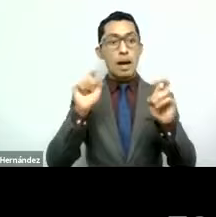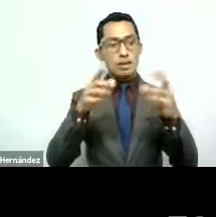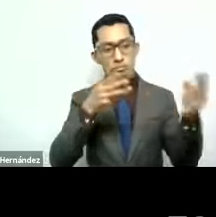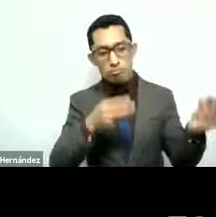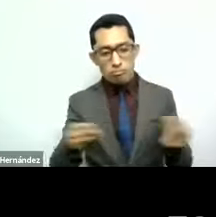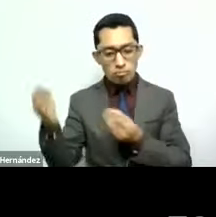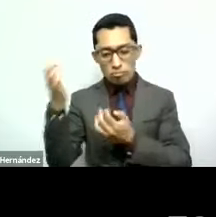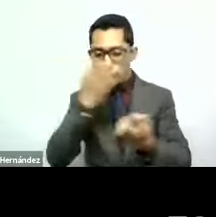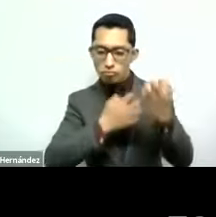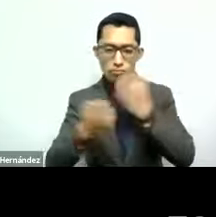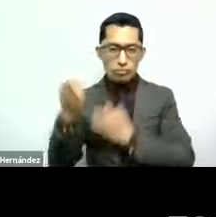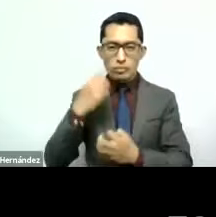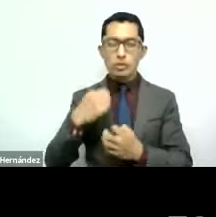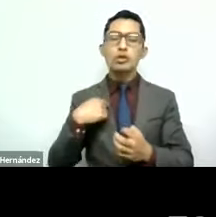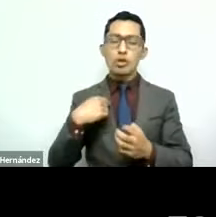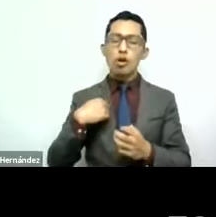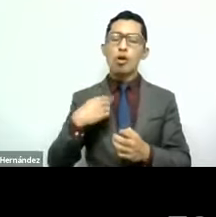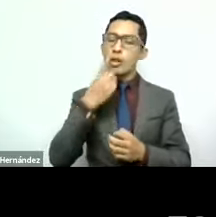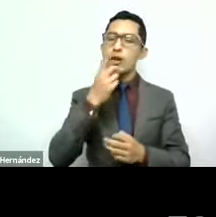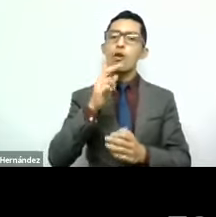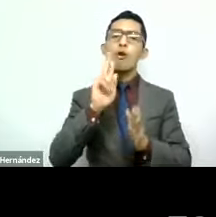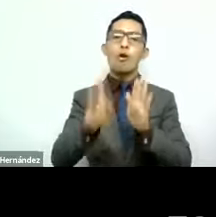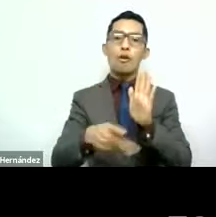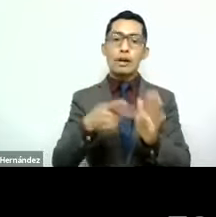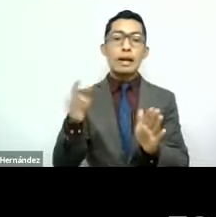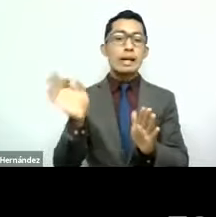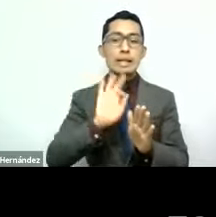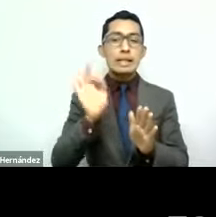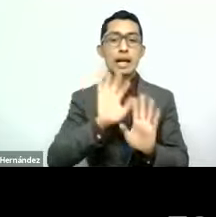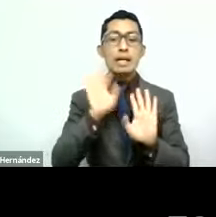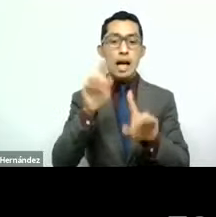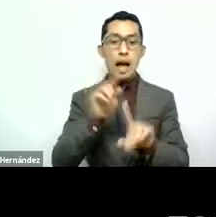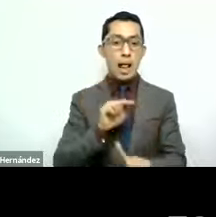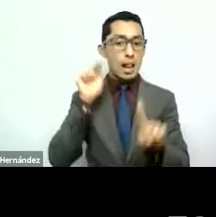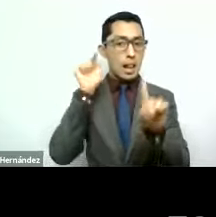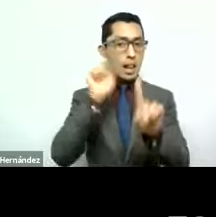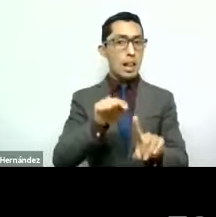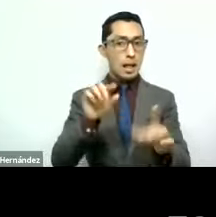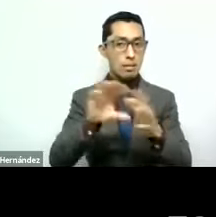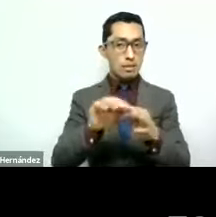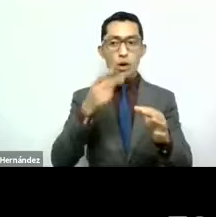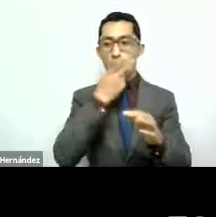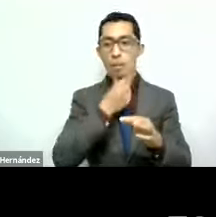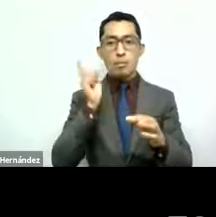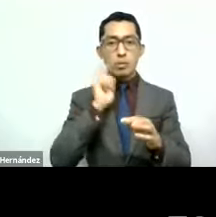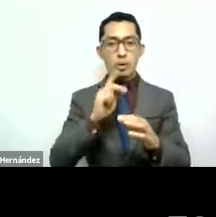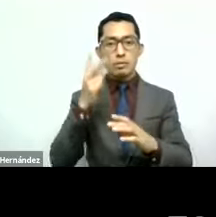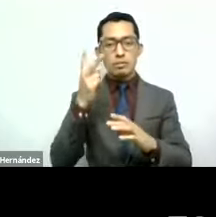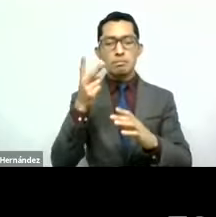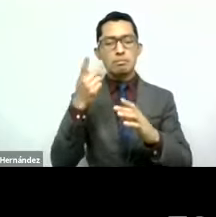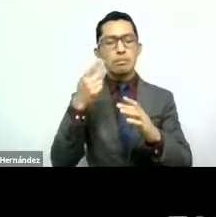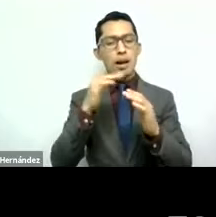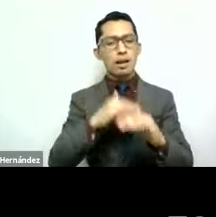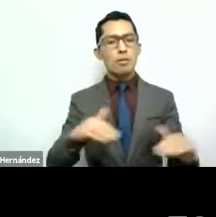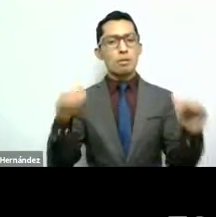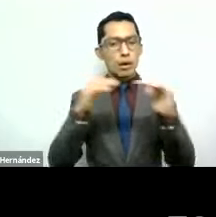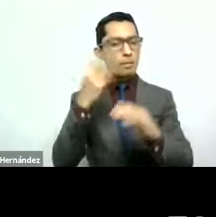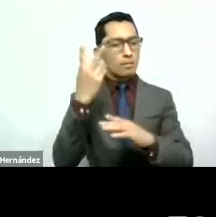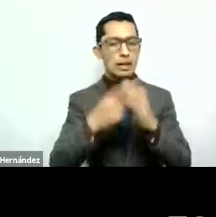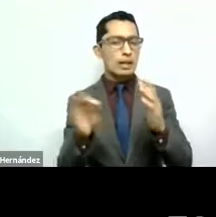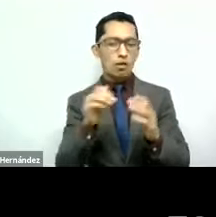Insisto, tal vez no los ha visto directamente desde esta perspectiva de la igualdad, pero por ejemplo